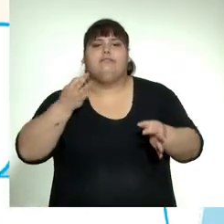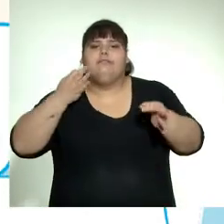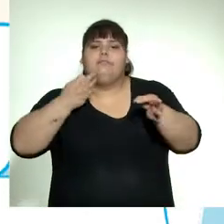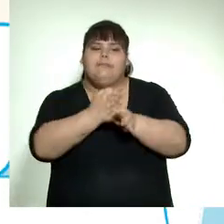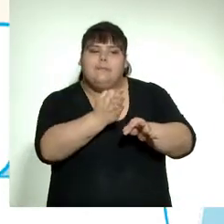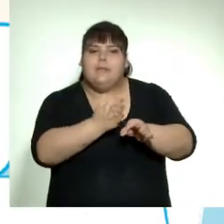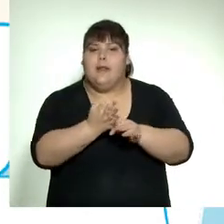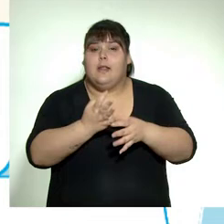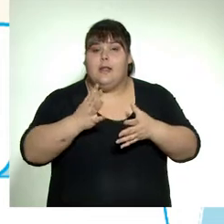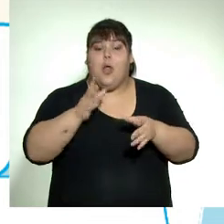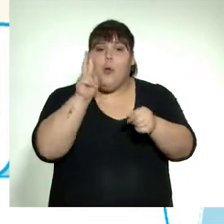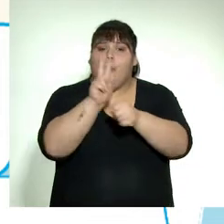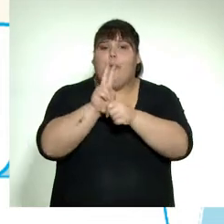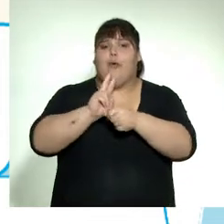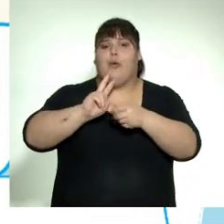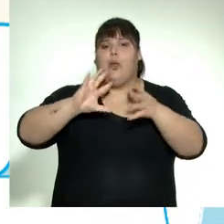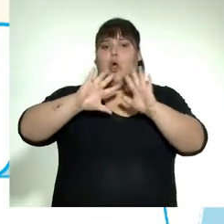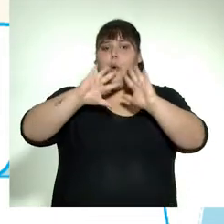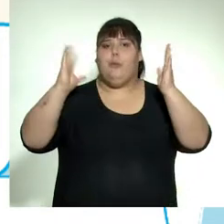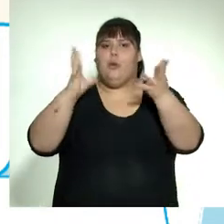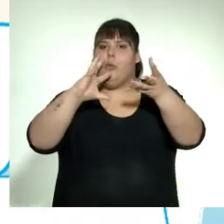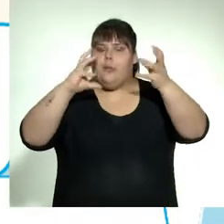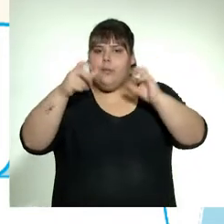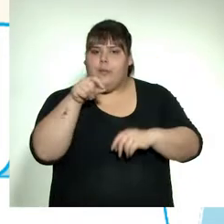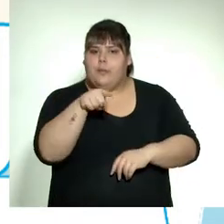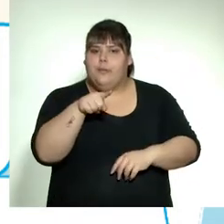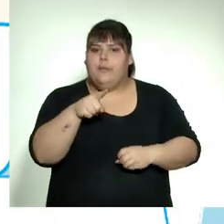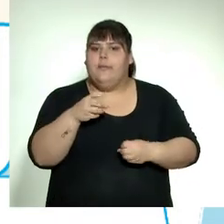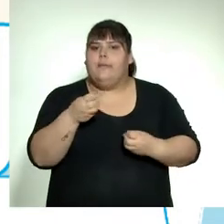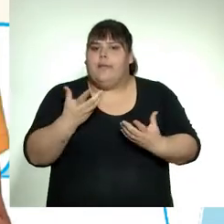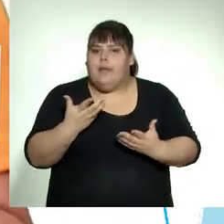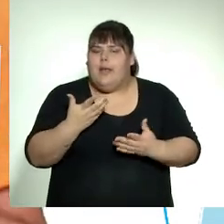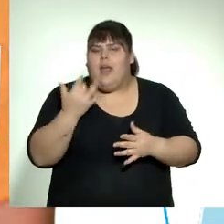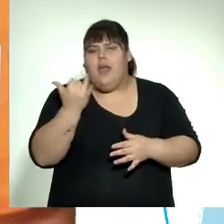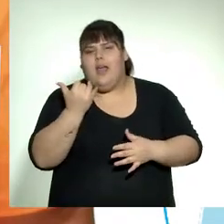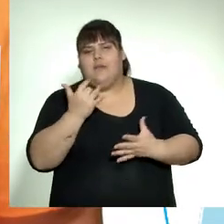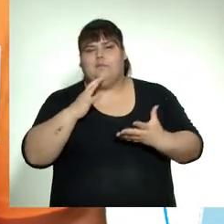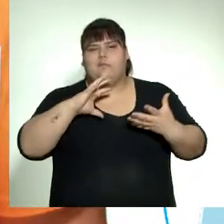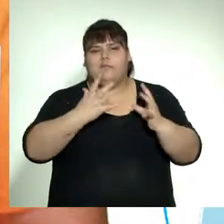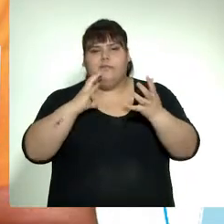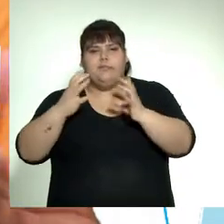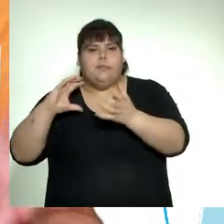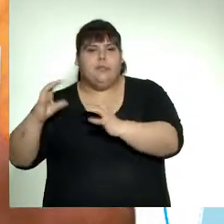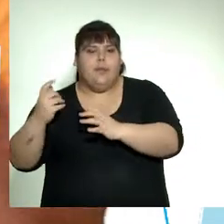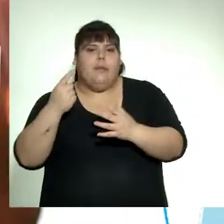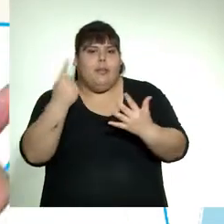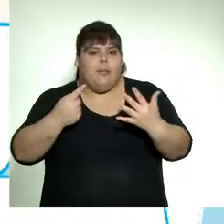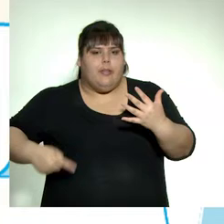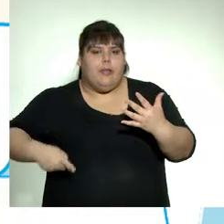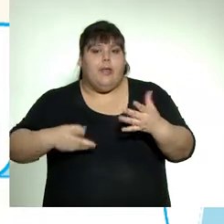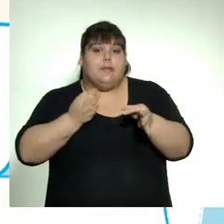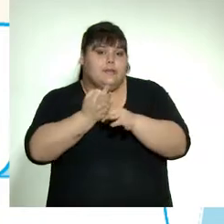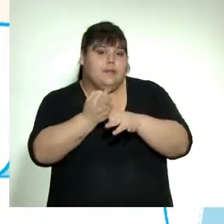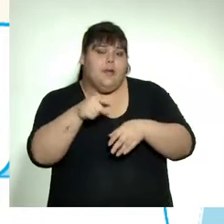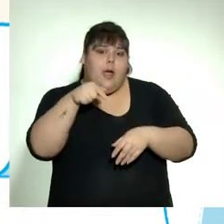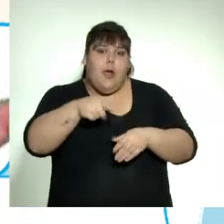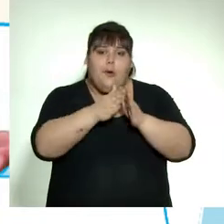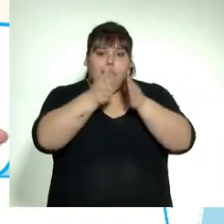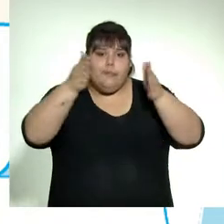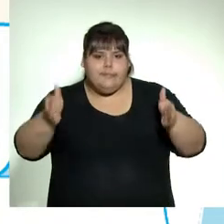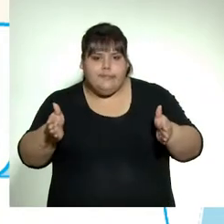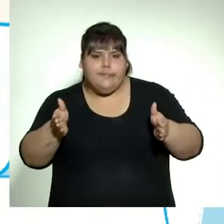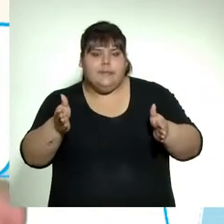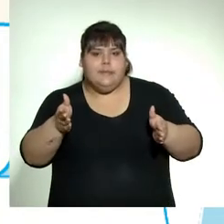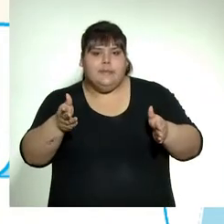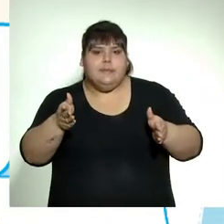Y qué importante que es la enseñanza del cuidado del ambiente. Porque si bien hay un montón de